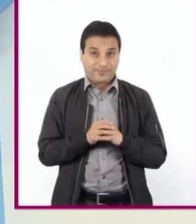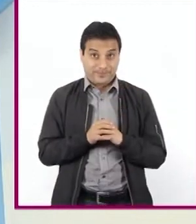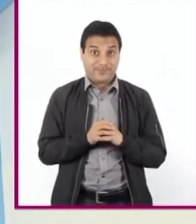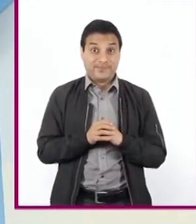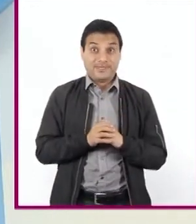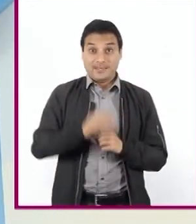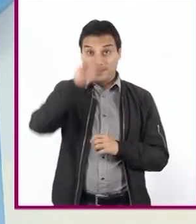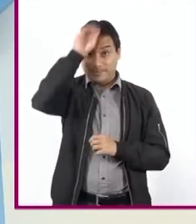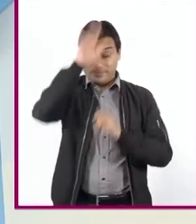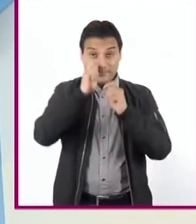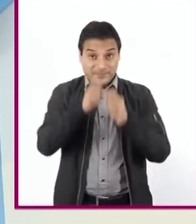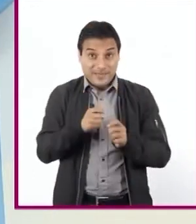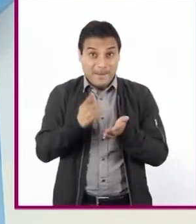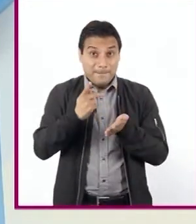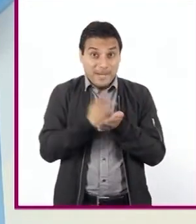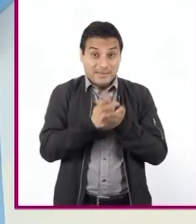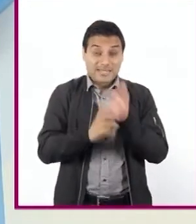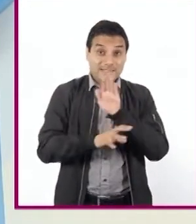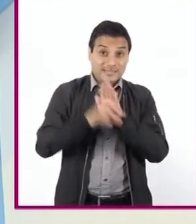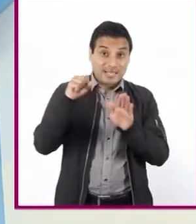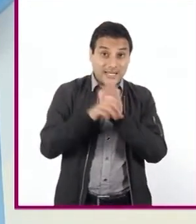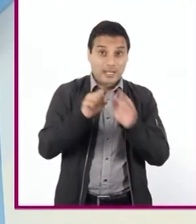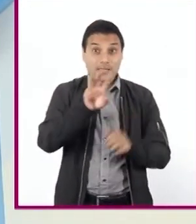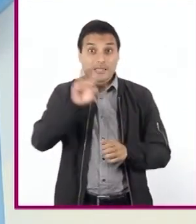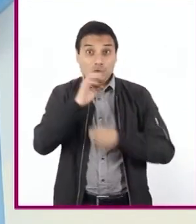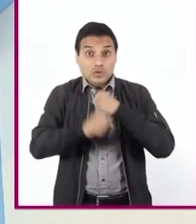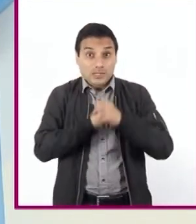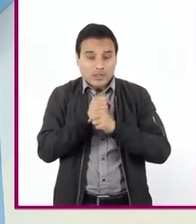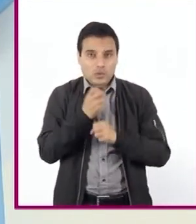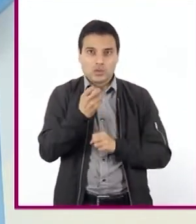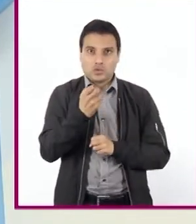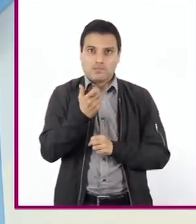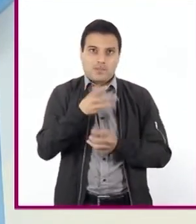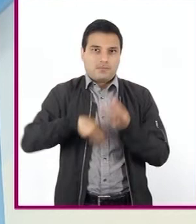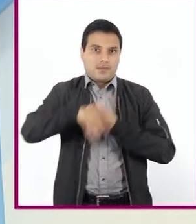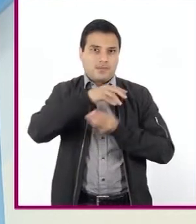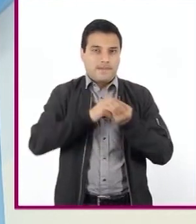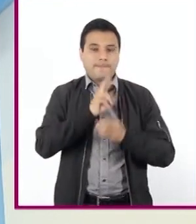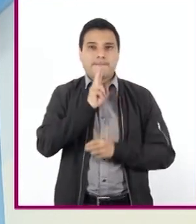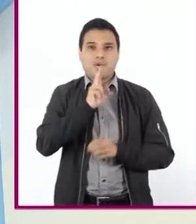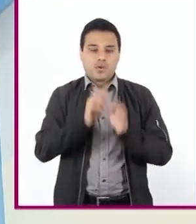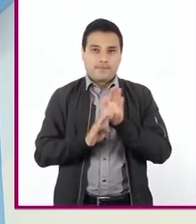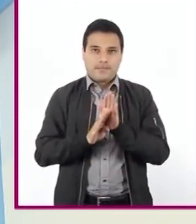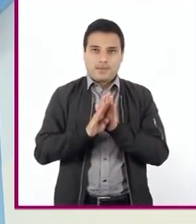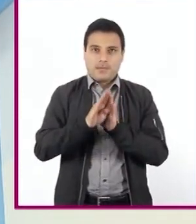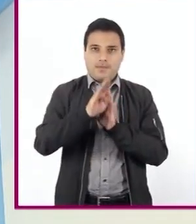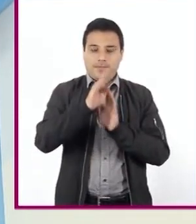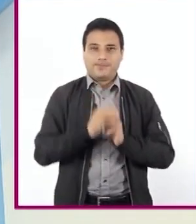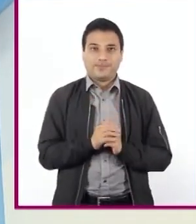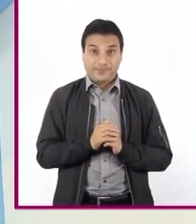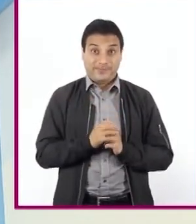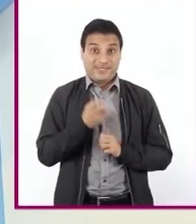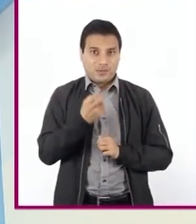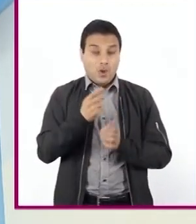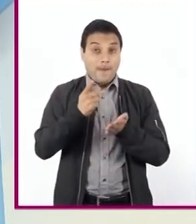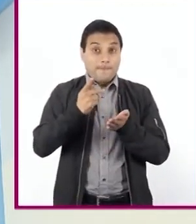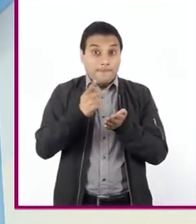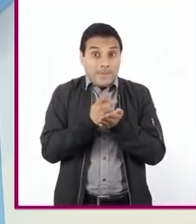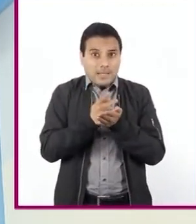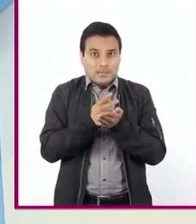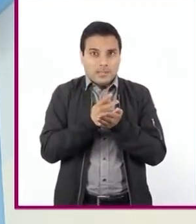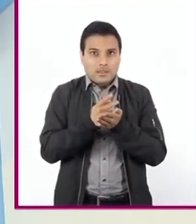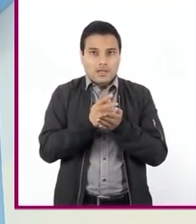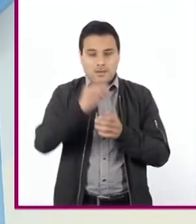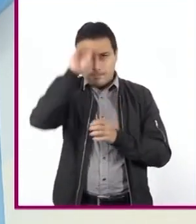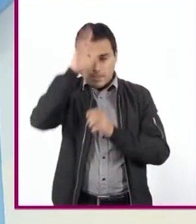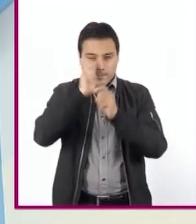3 siglos, la explotación de la plata fue la impulsora de la economía mundial. En ese periodo, la producción tuvo un crecimiento considerable